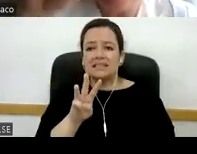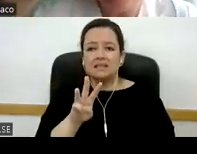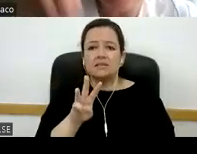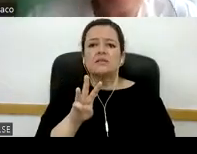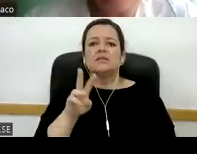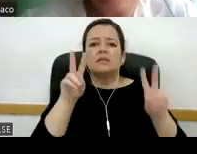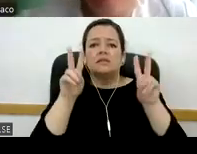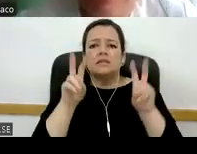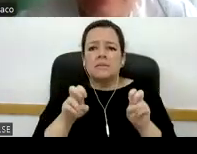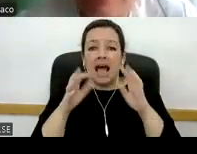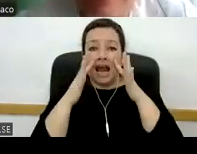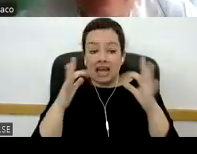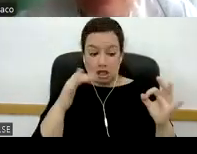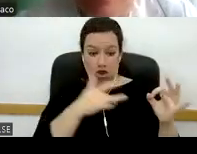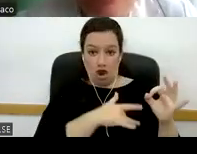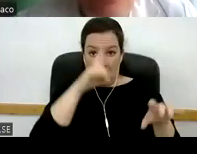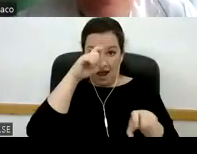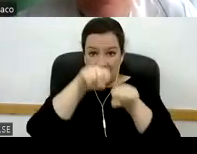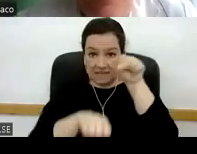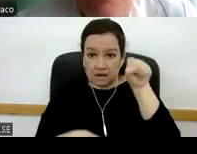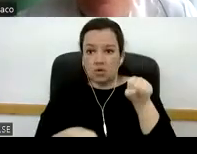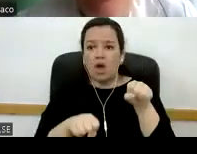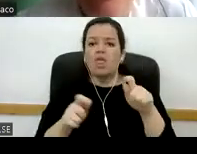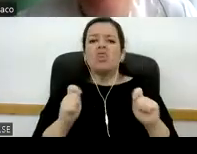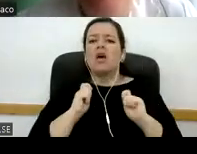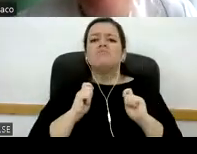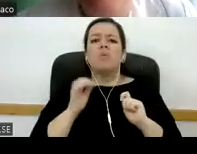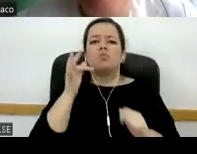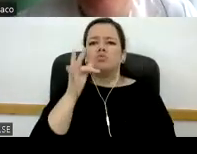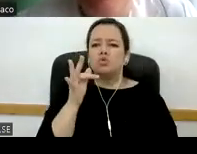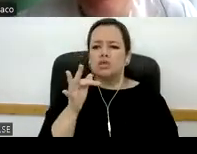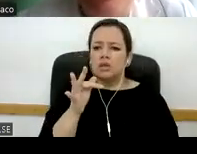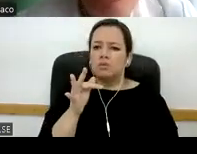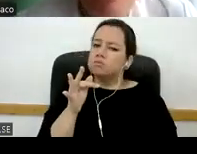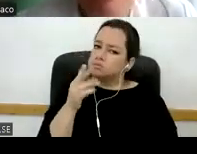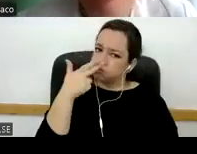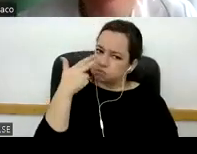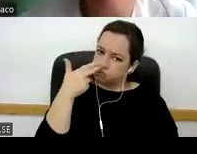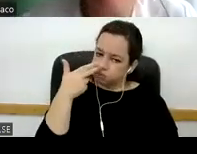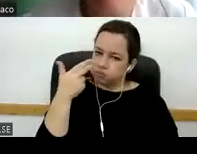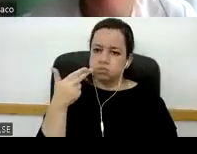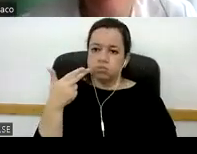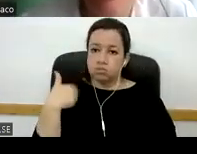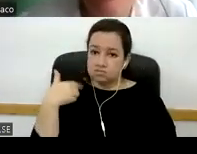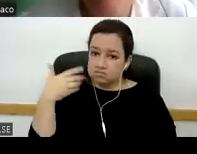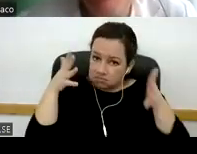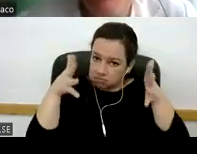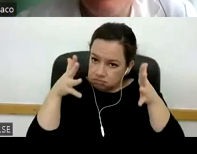muchos de los factores de riesgo cardiovascular. El omega 3 nos puede aportar un beneficio muy interesante. Yo incidiría quizás